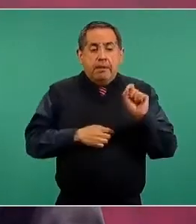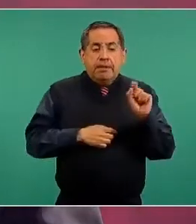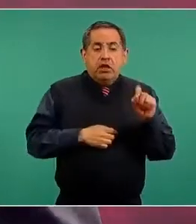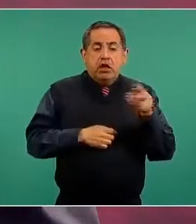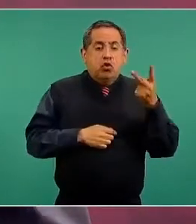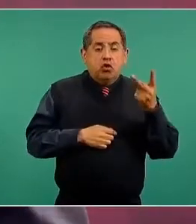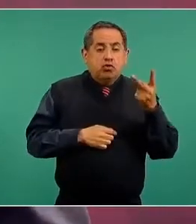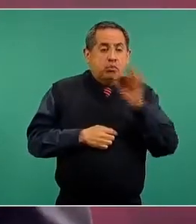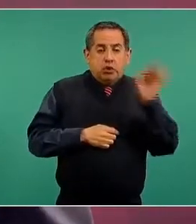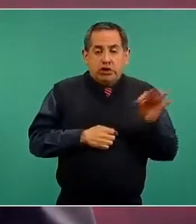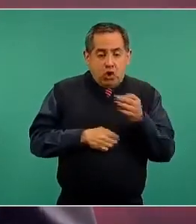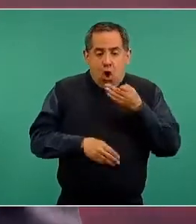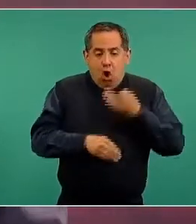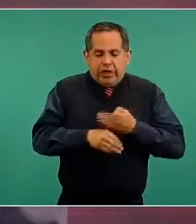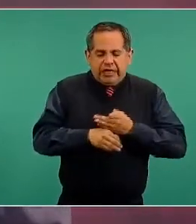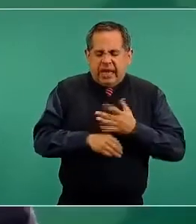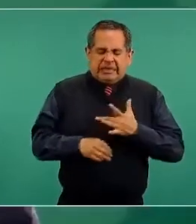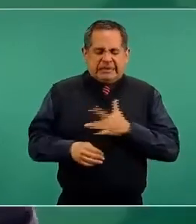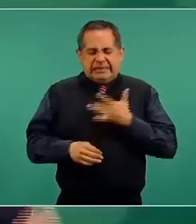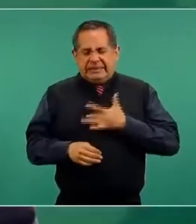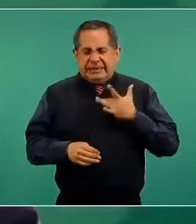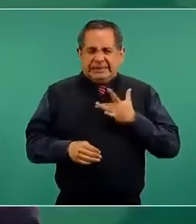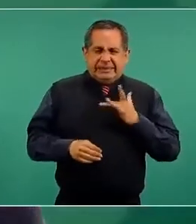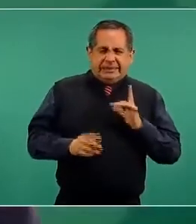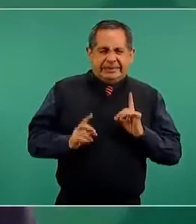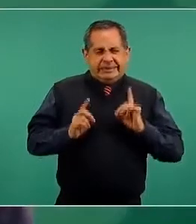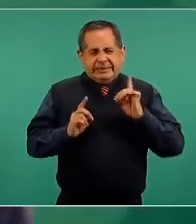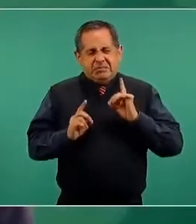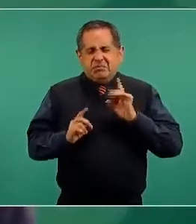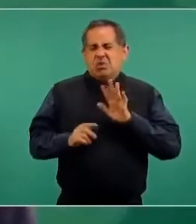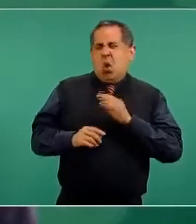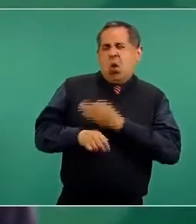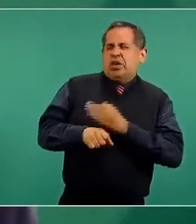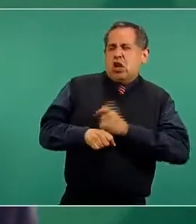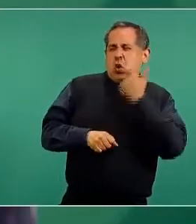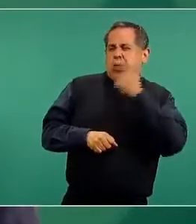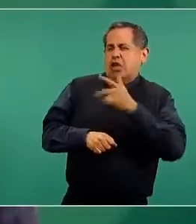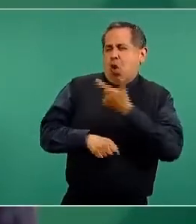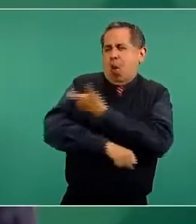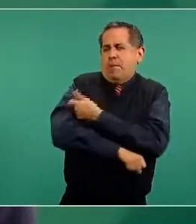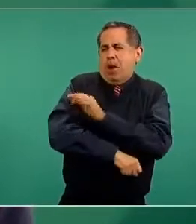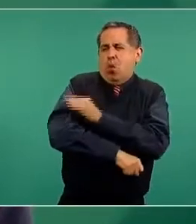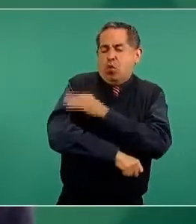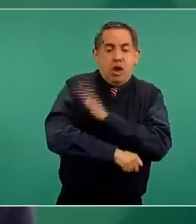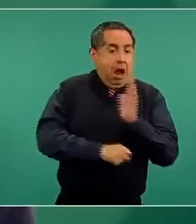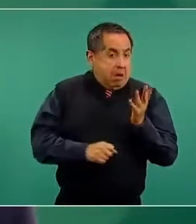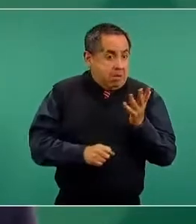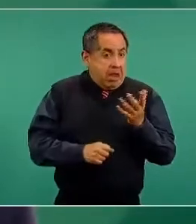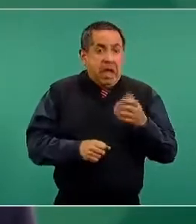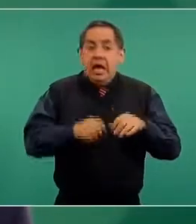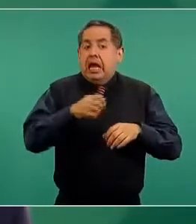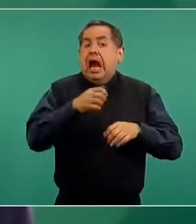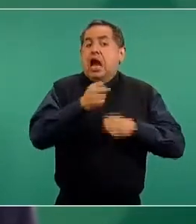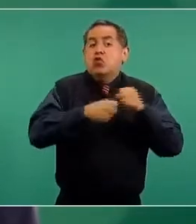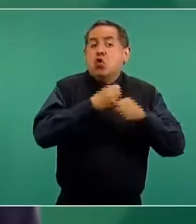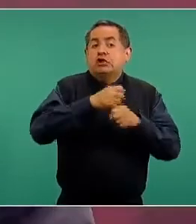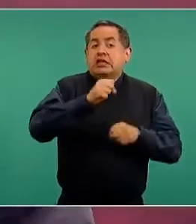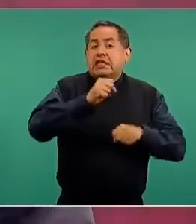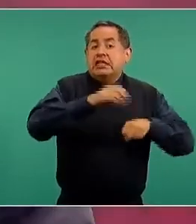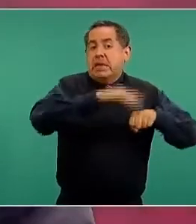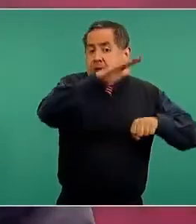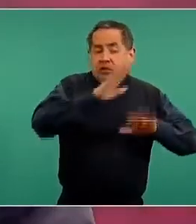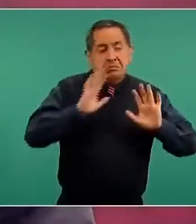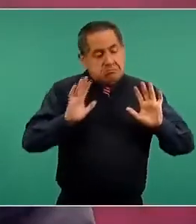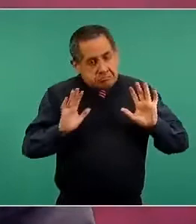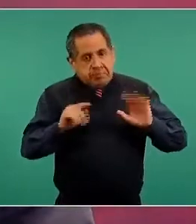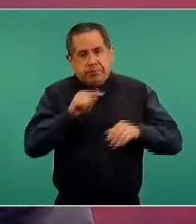22% en este momento no está en deseo de ser vacunada. Estas son personas de 60 y más,